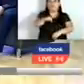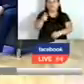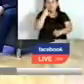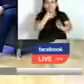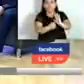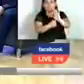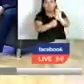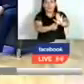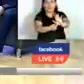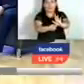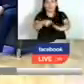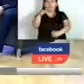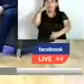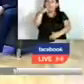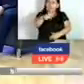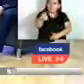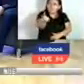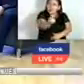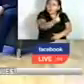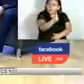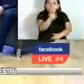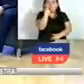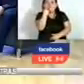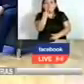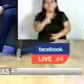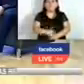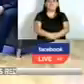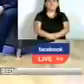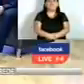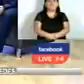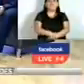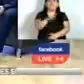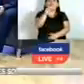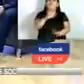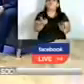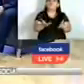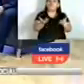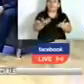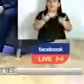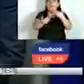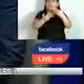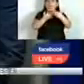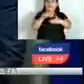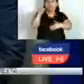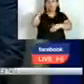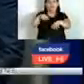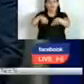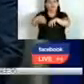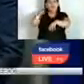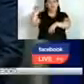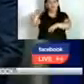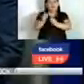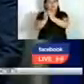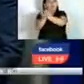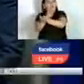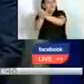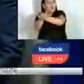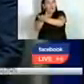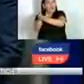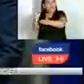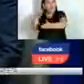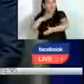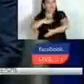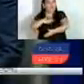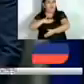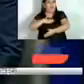ustedes, a nuestros fieles televidentes. Así es, y vamos a comenzar contándoles que la cabecera departamental de La Unión se tendrá